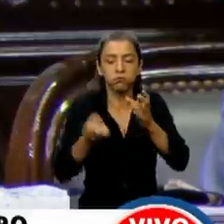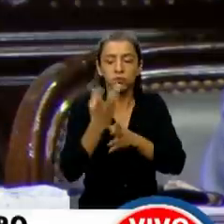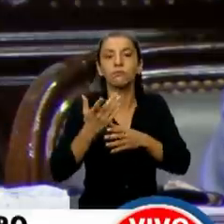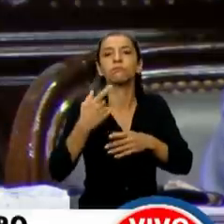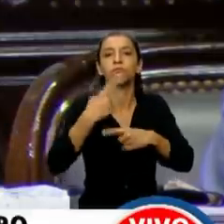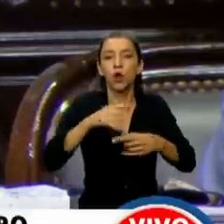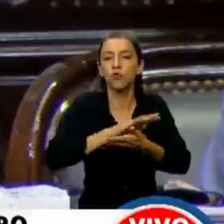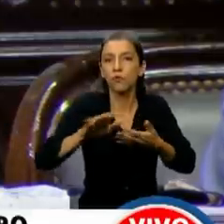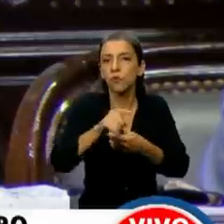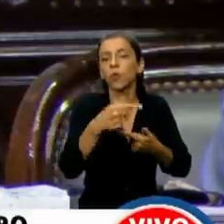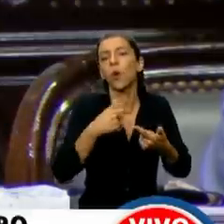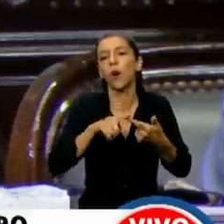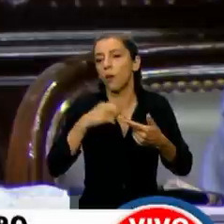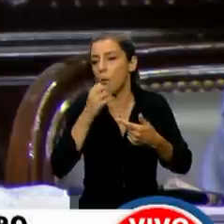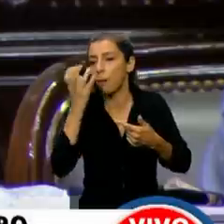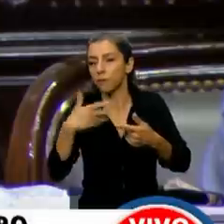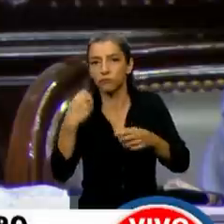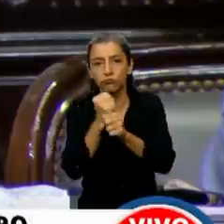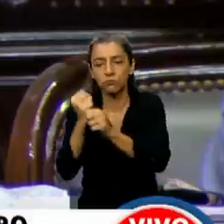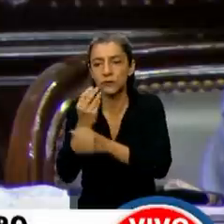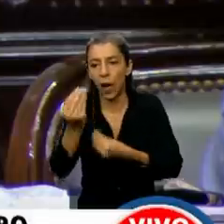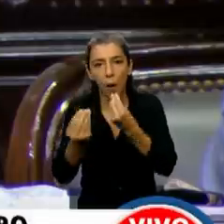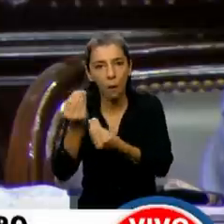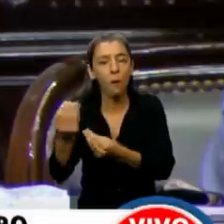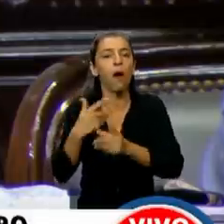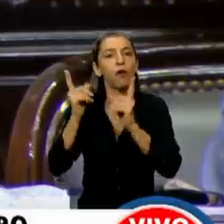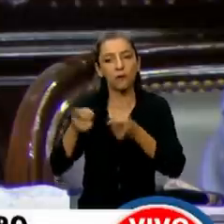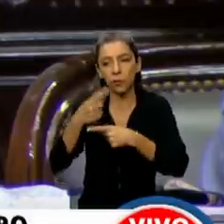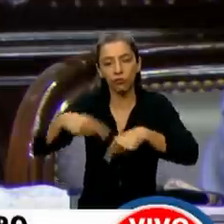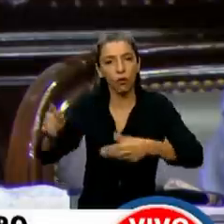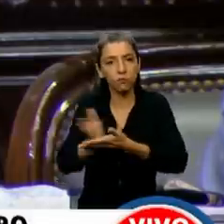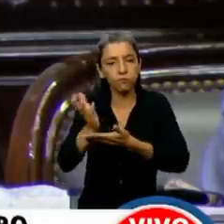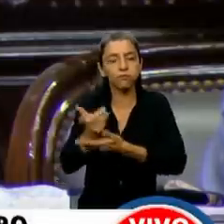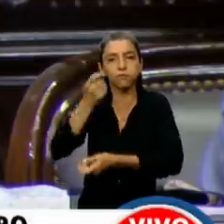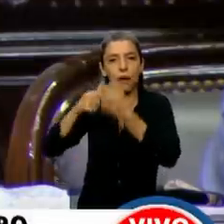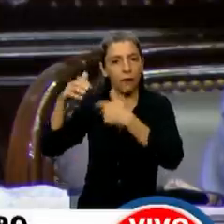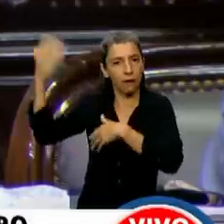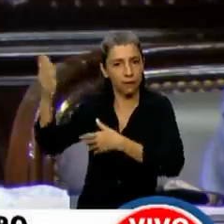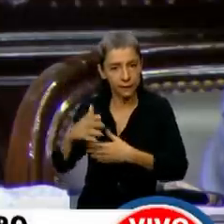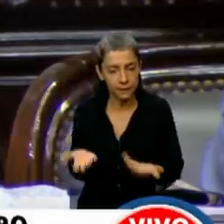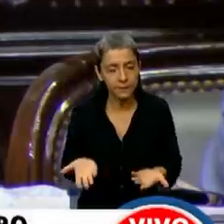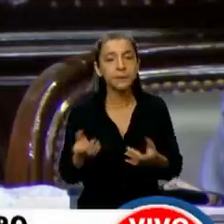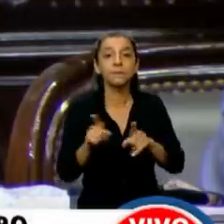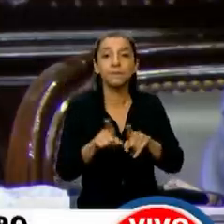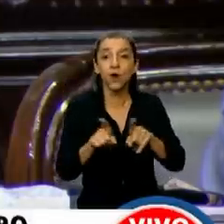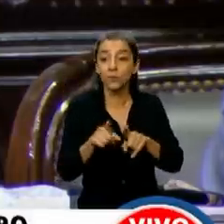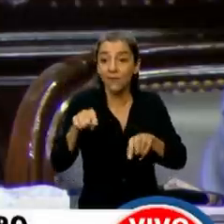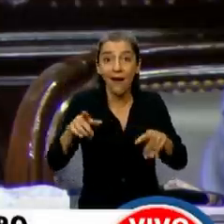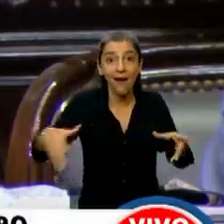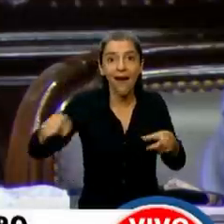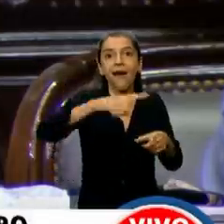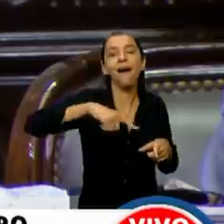exportadora mejorar el empleo y con esta recuperación económica que viene de la mano de las